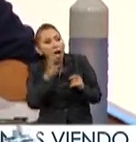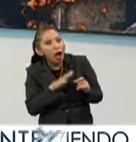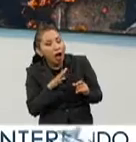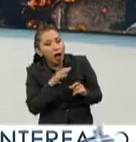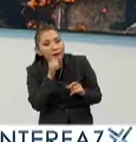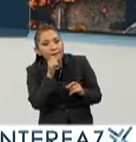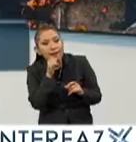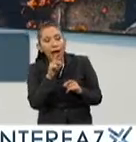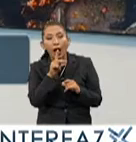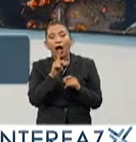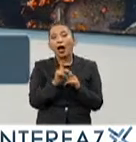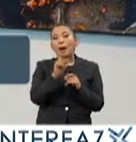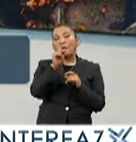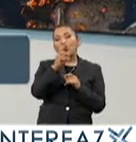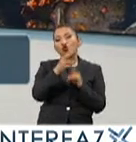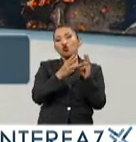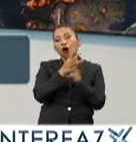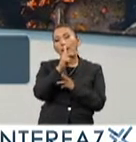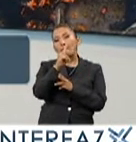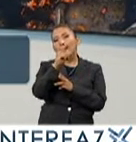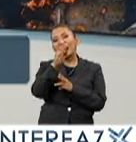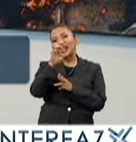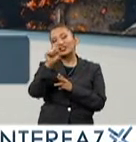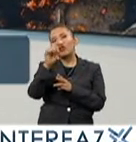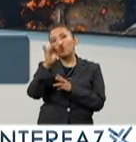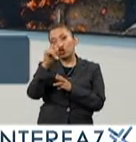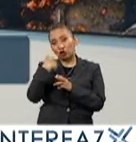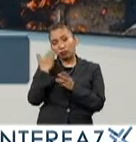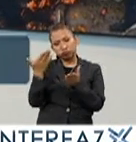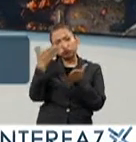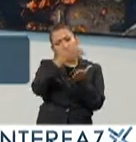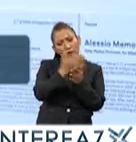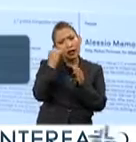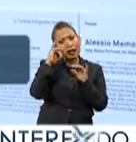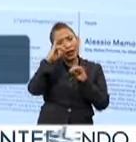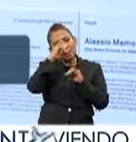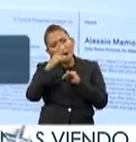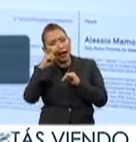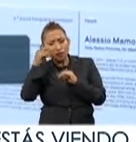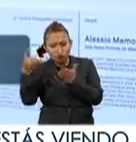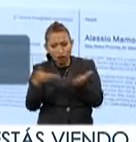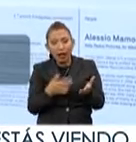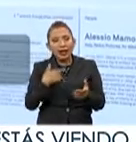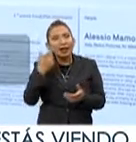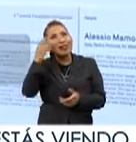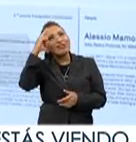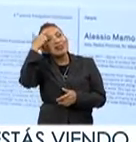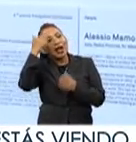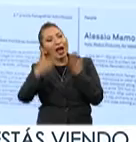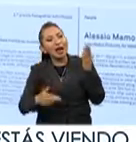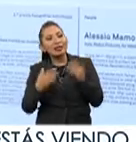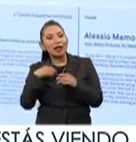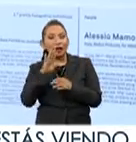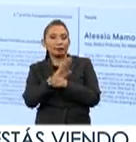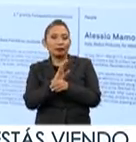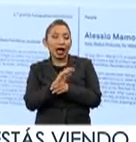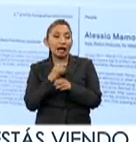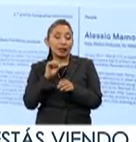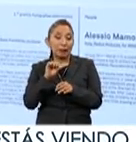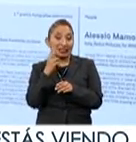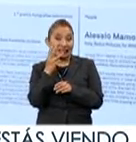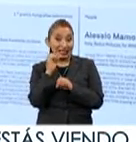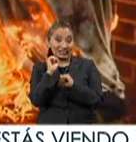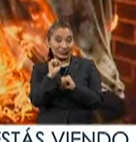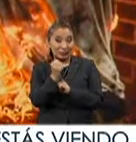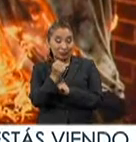desconocidas. WordPress Photo 2018 espera a los amantes de la imagen digital y los nostálgicos del bromuro de plata, hasta el 23